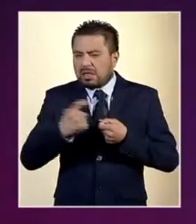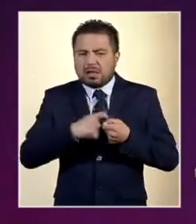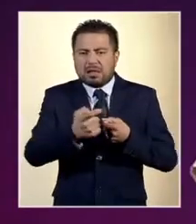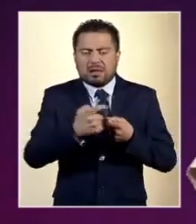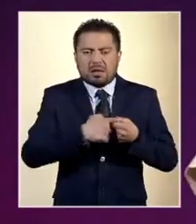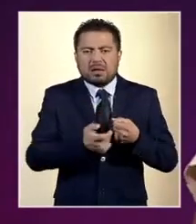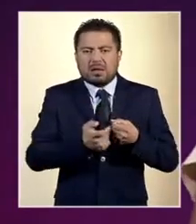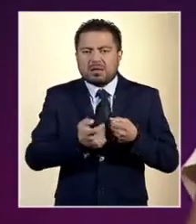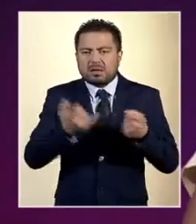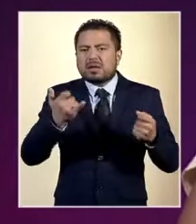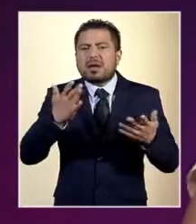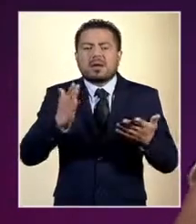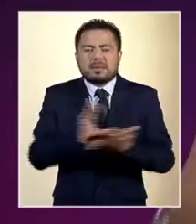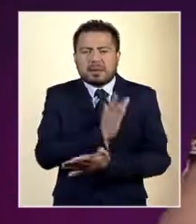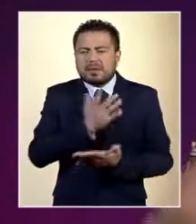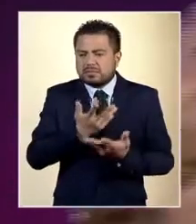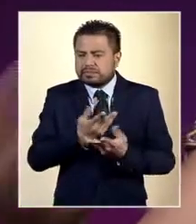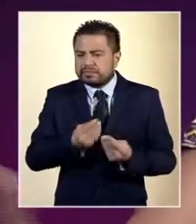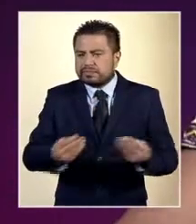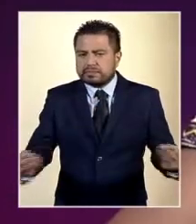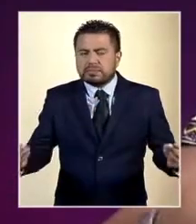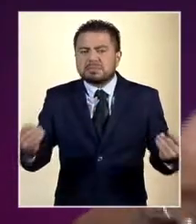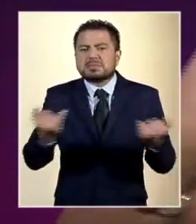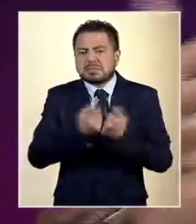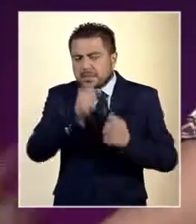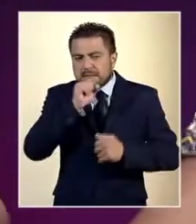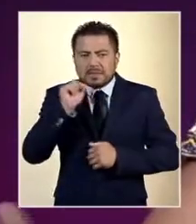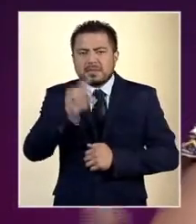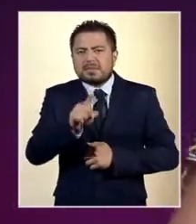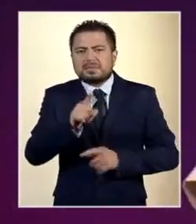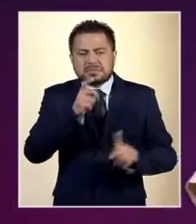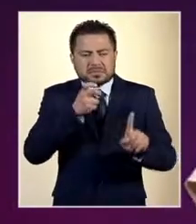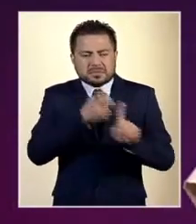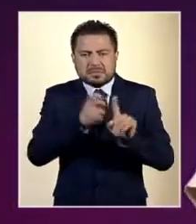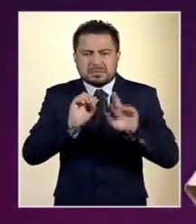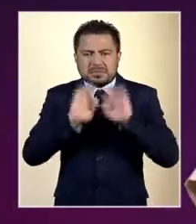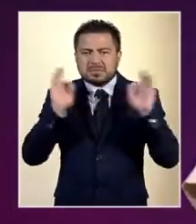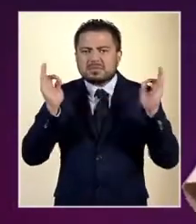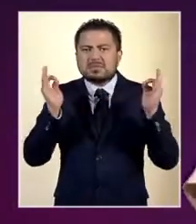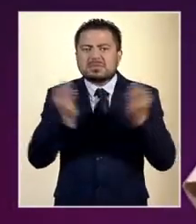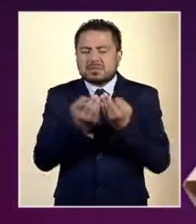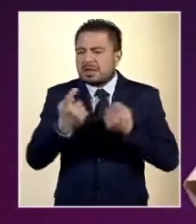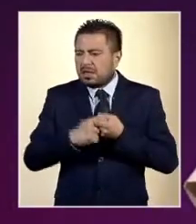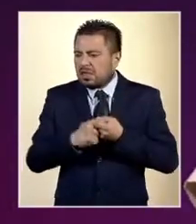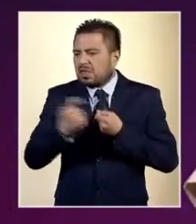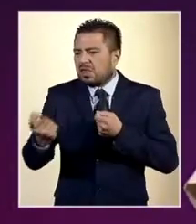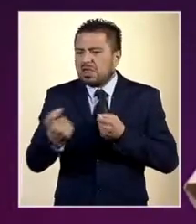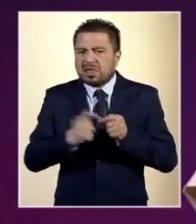excluidos y a reproducir también esas maneras